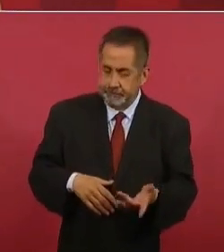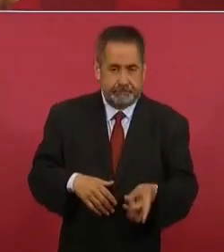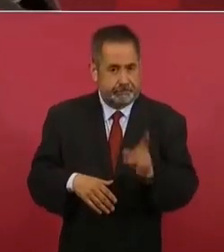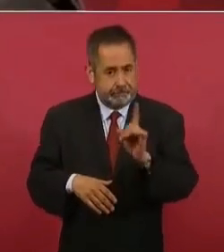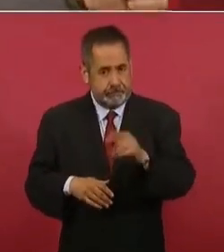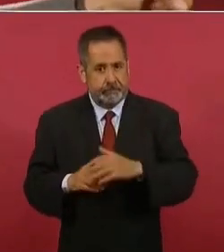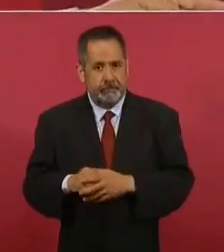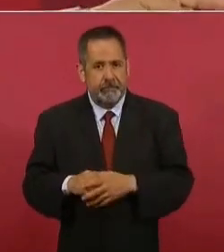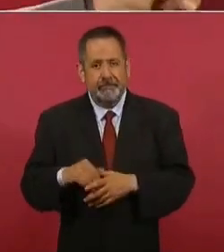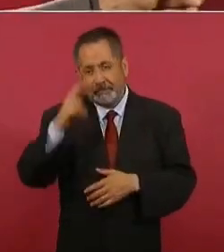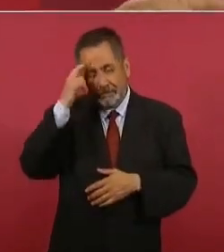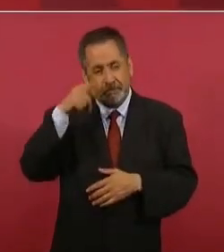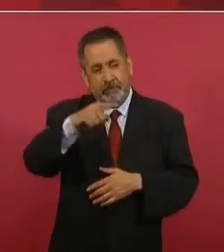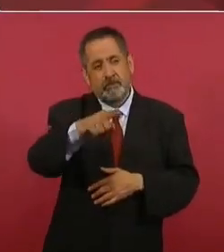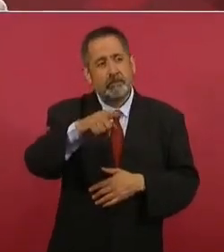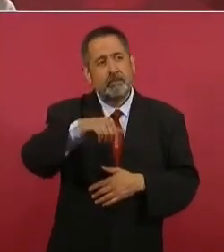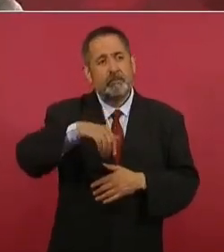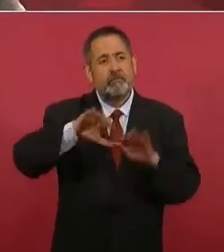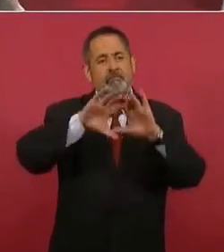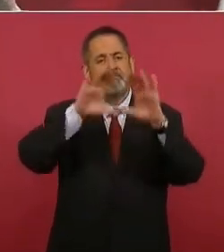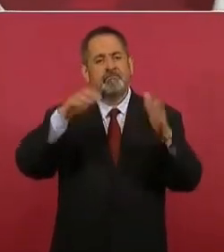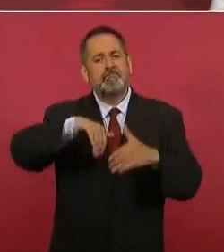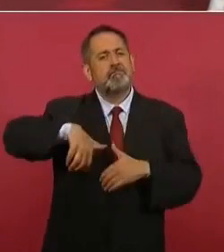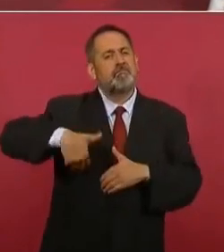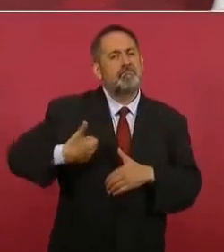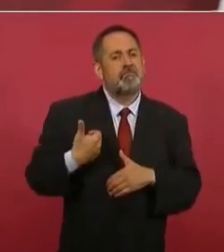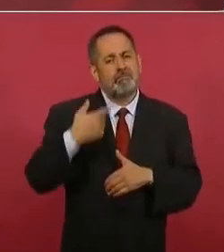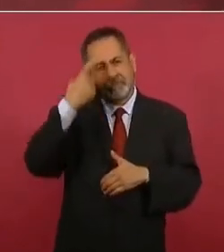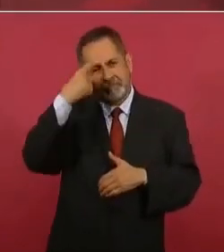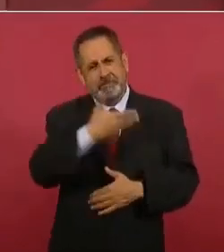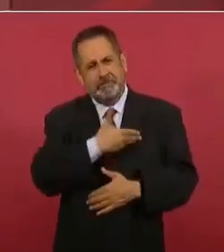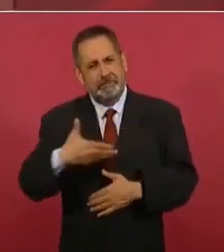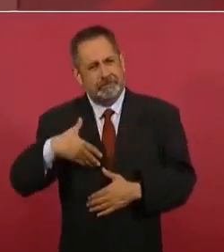El hangar presidencial